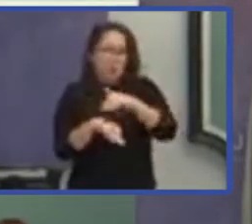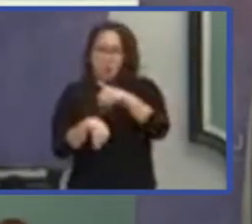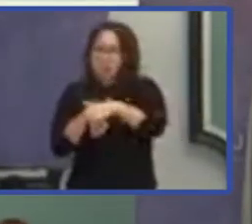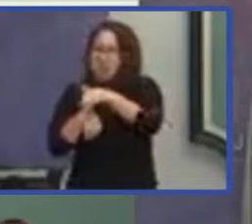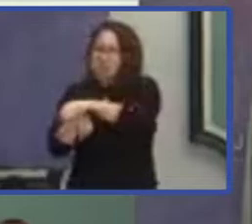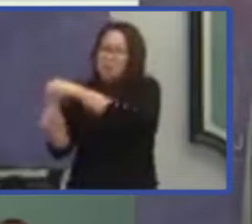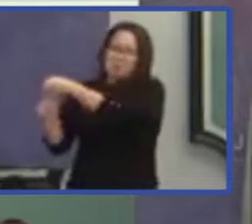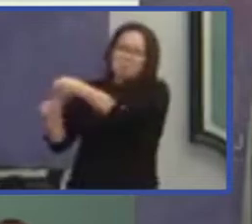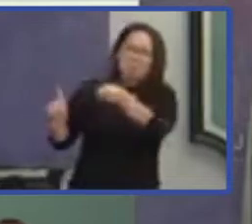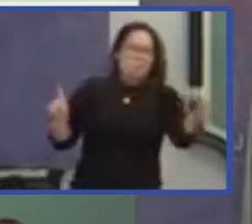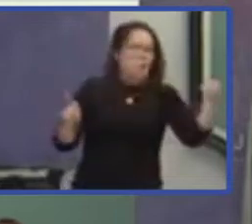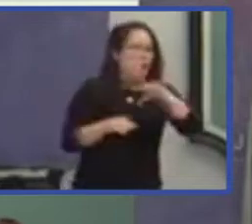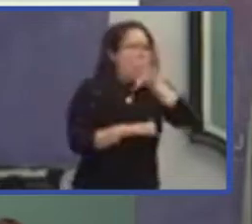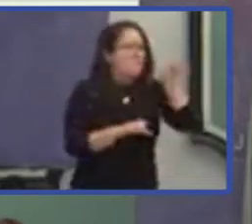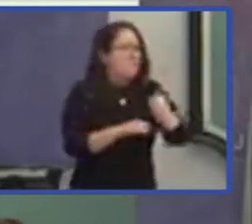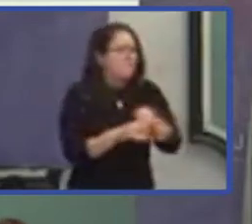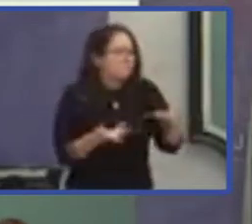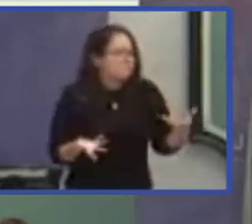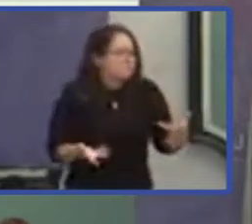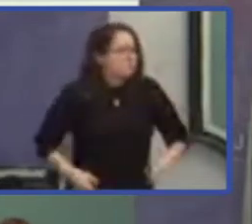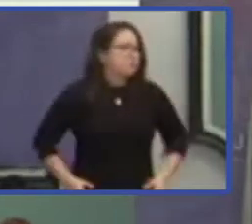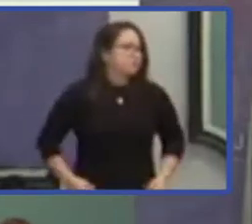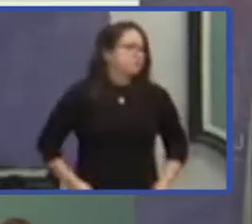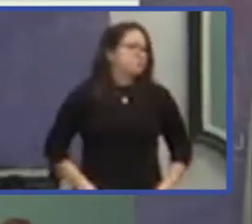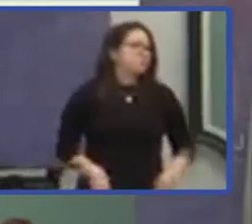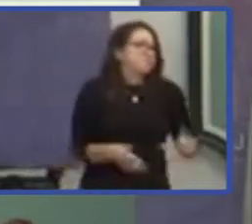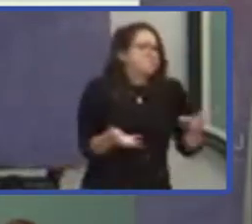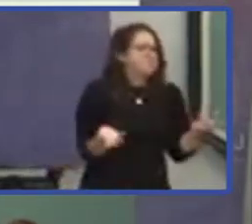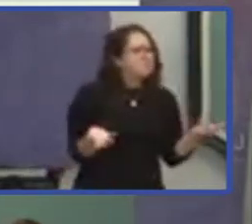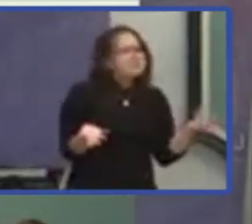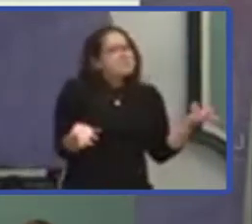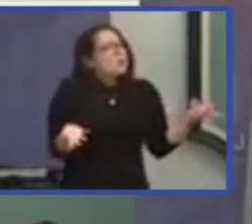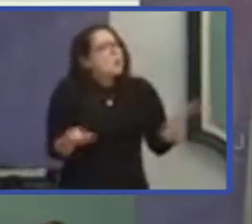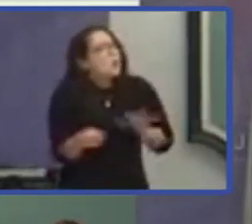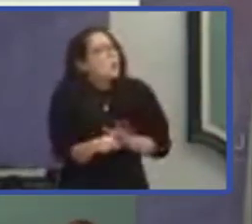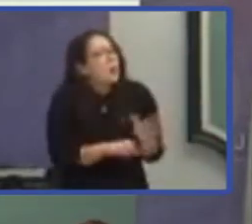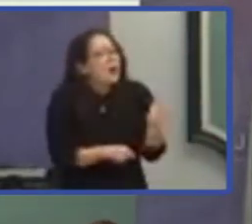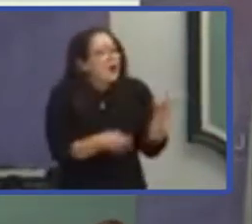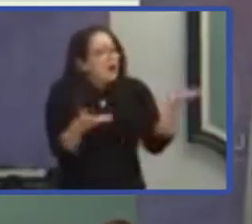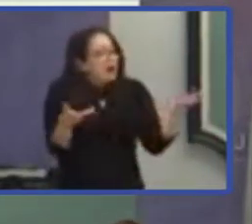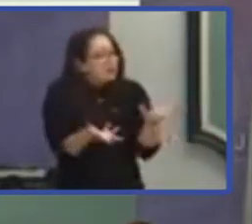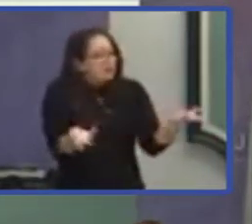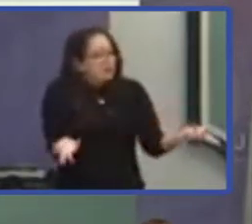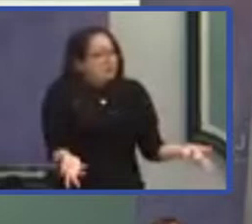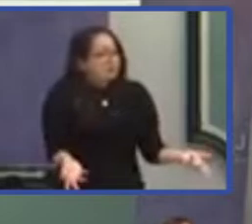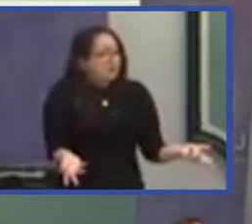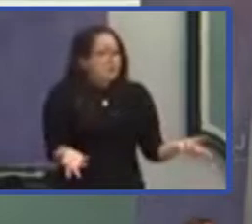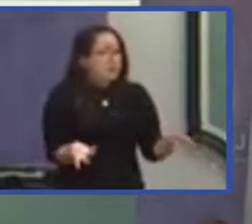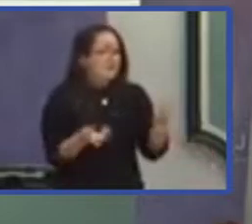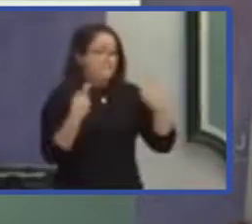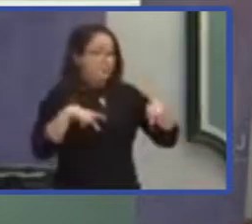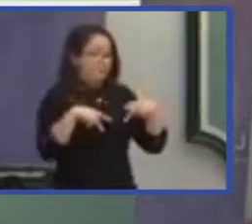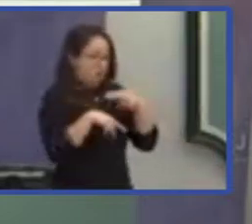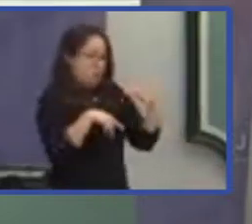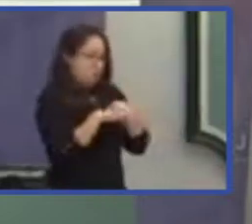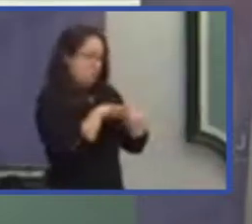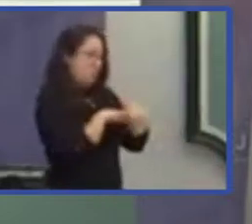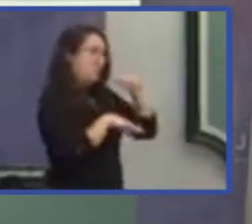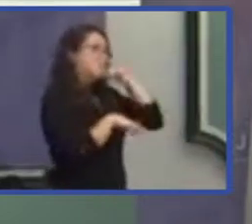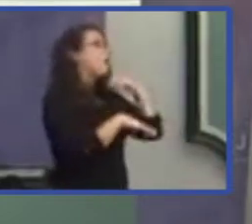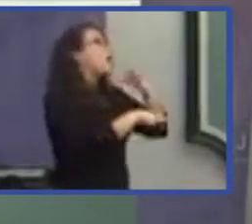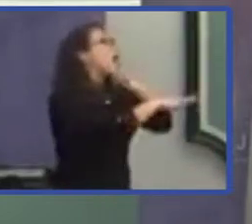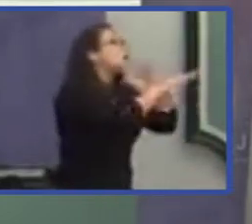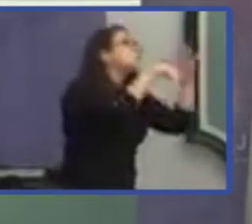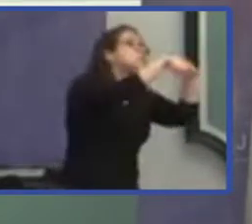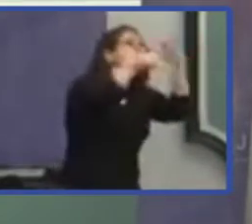Pero ¿qué podemos hacer? El recepcionista anuncia, por favor, atención, todos los